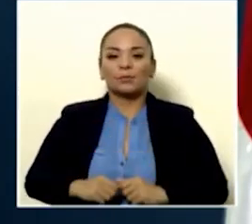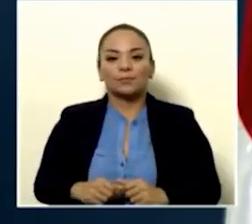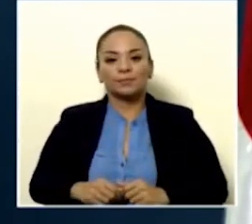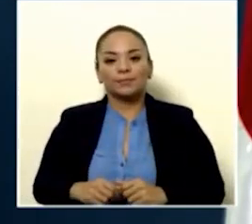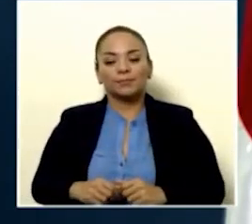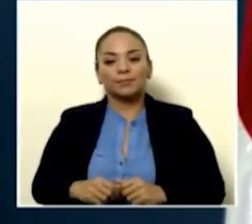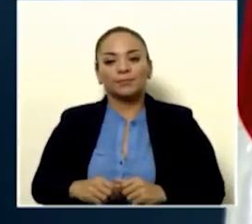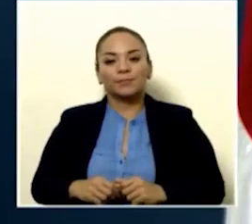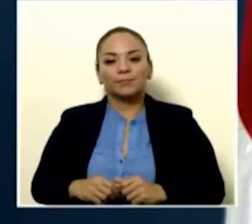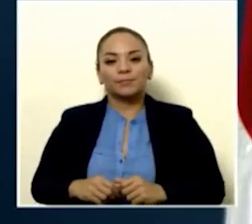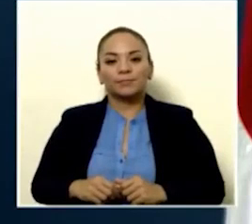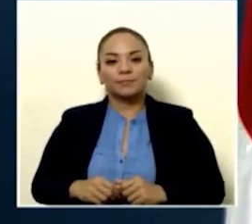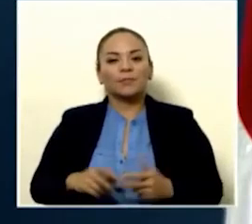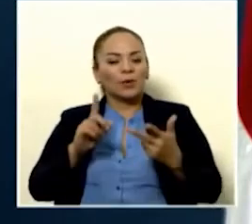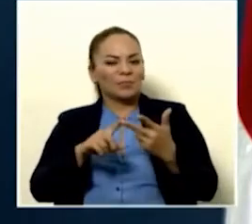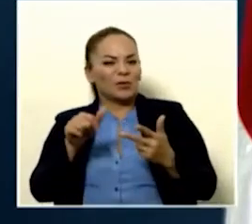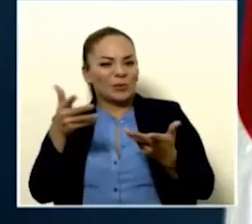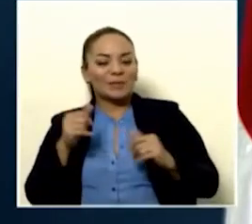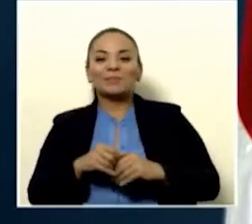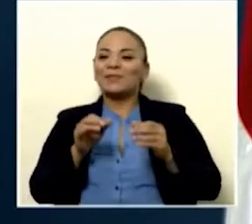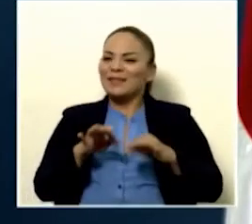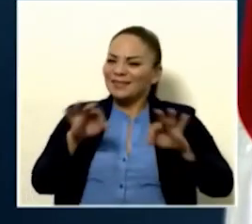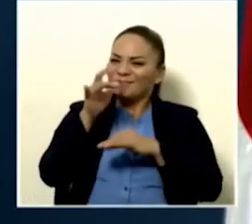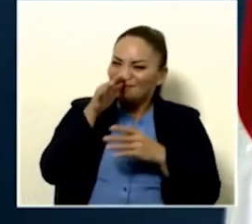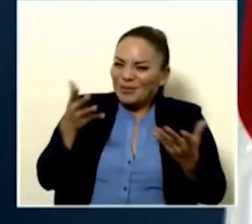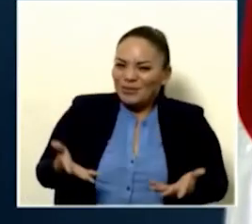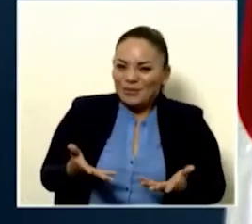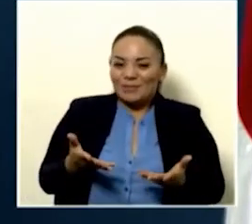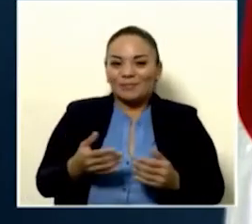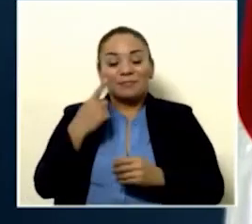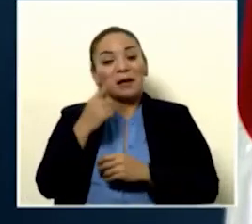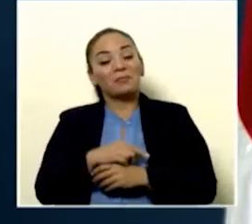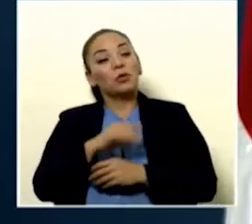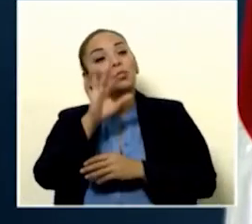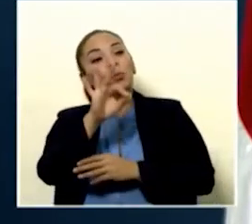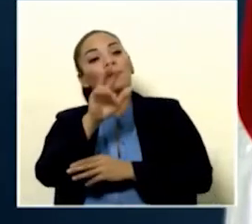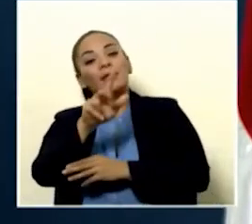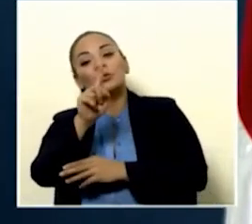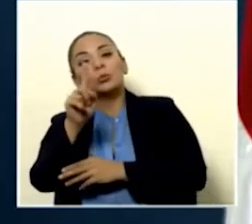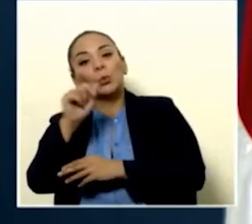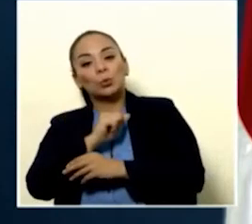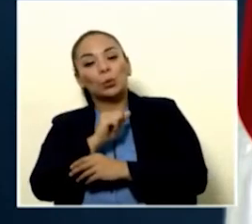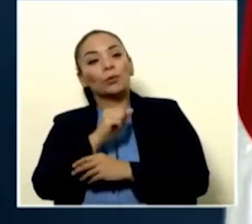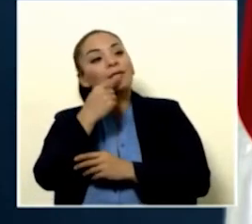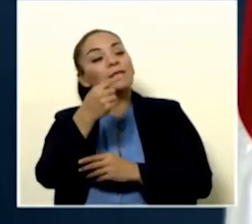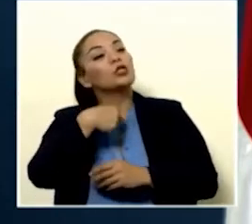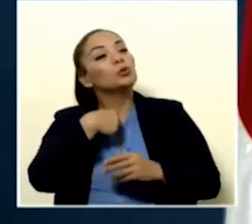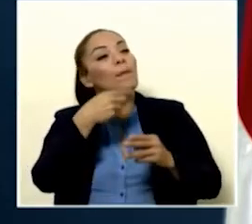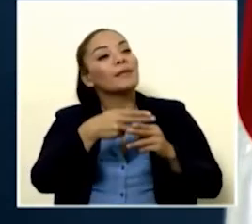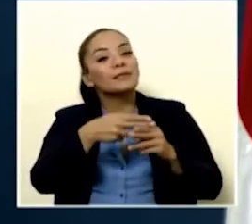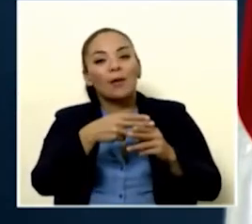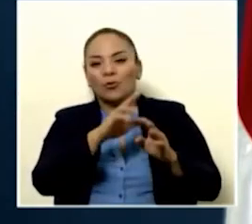Luego, era muy simpático. Bastaba llamar al 1311 y decir: me llamo fulano de